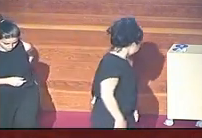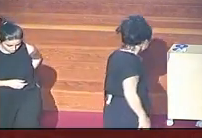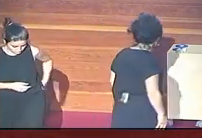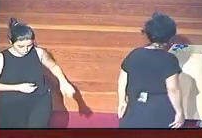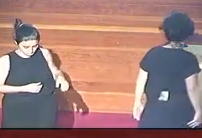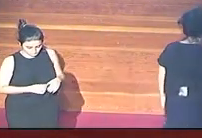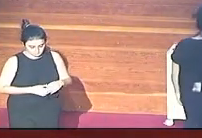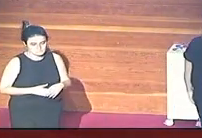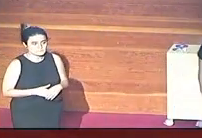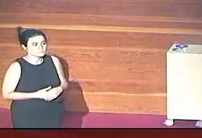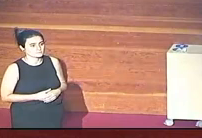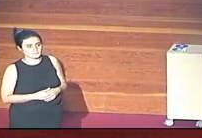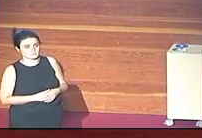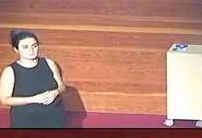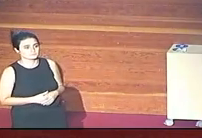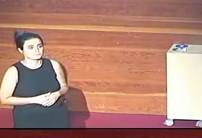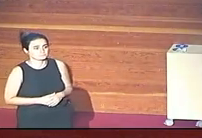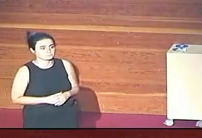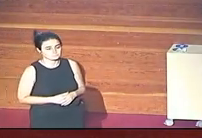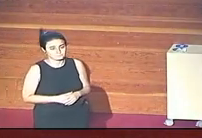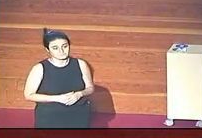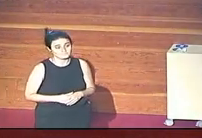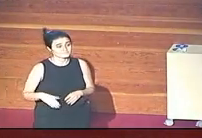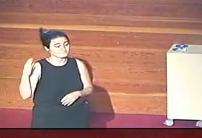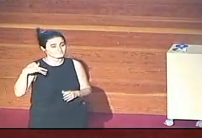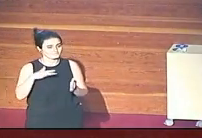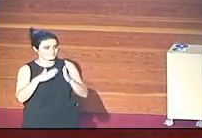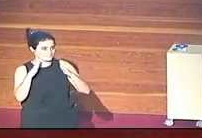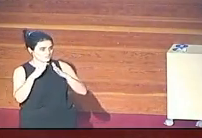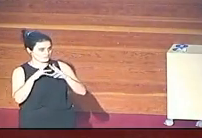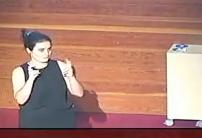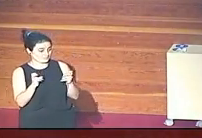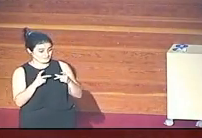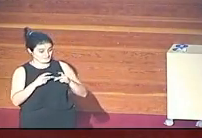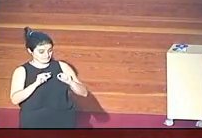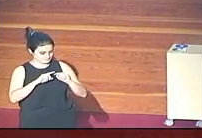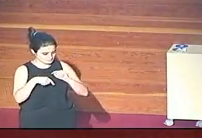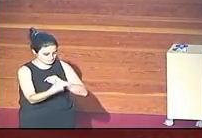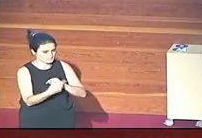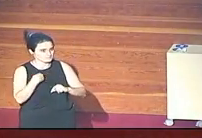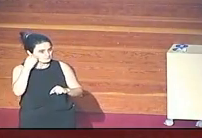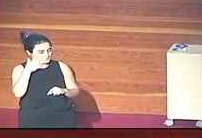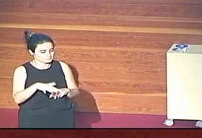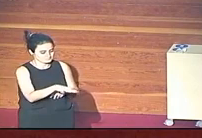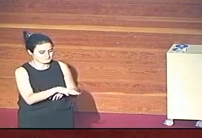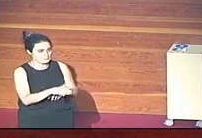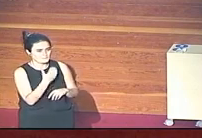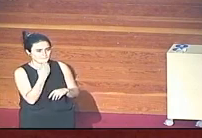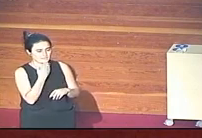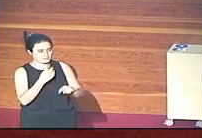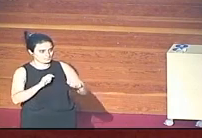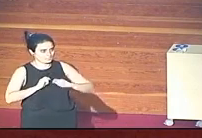bueno cuando salimos del confinamiento yo creo que los parques fueron como nuestra isla y